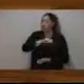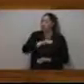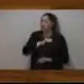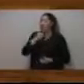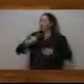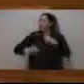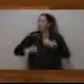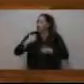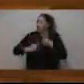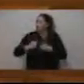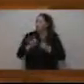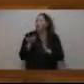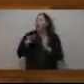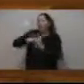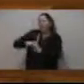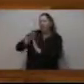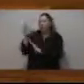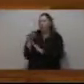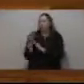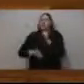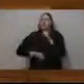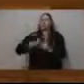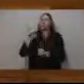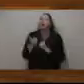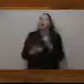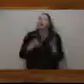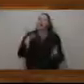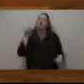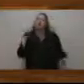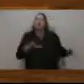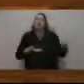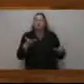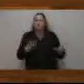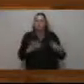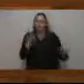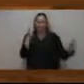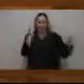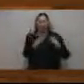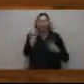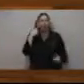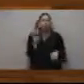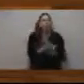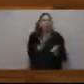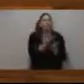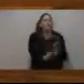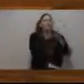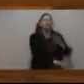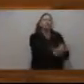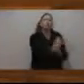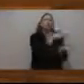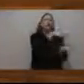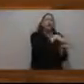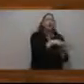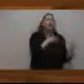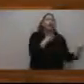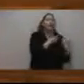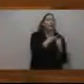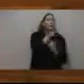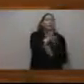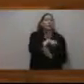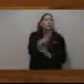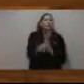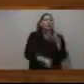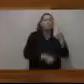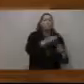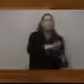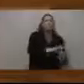y si considera o no la demanda de gas suficiente para justificar la puesta en marcha de la regasificadora y, por ende, si podríamos vincular los